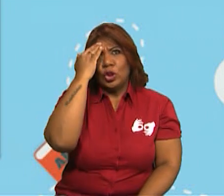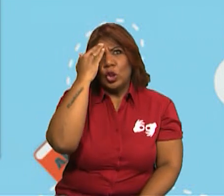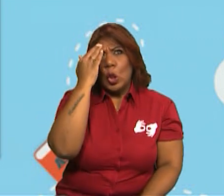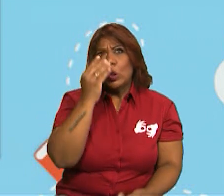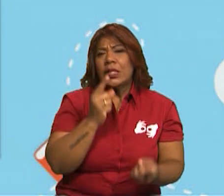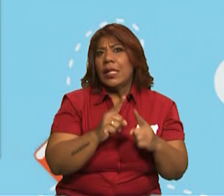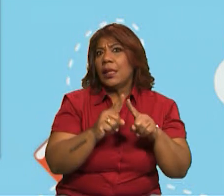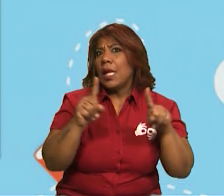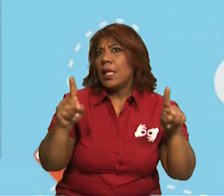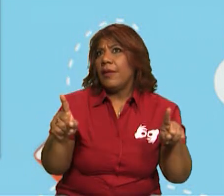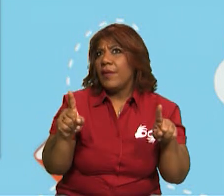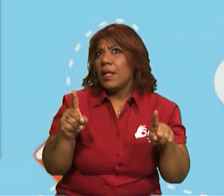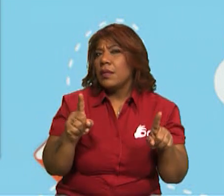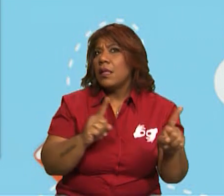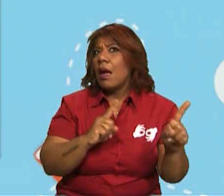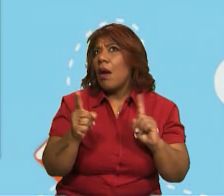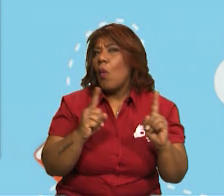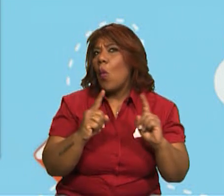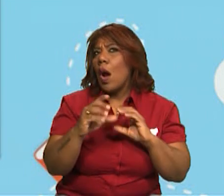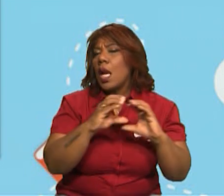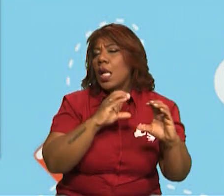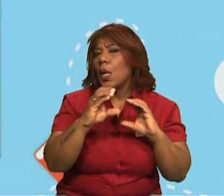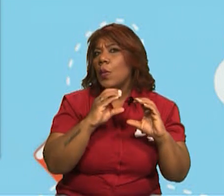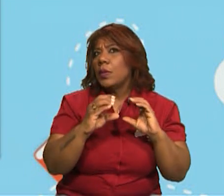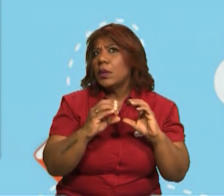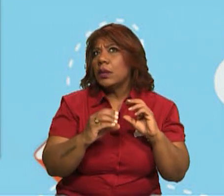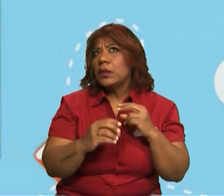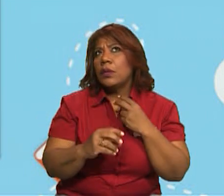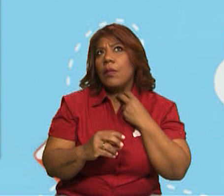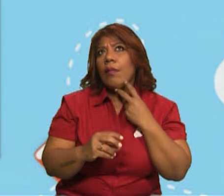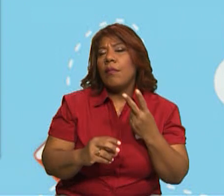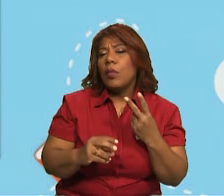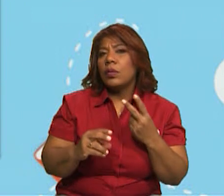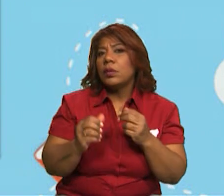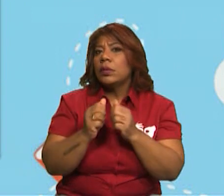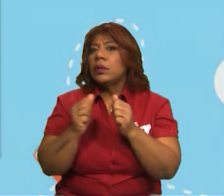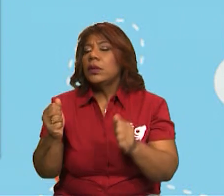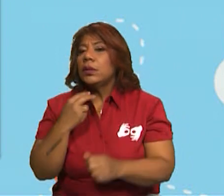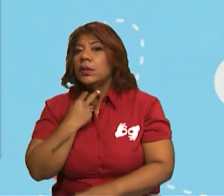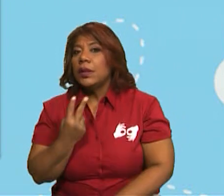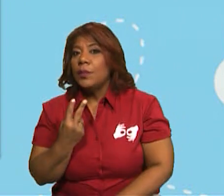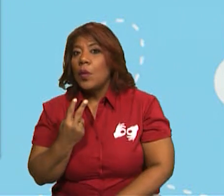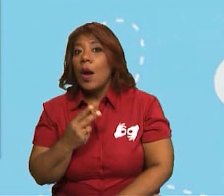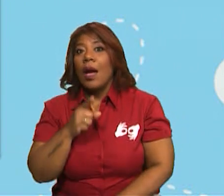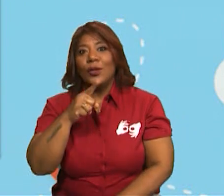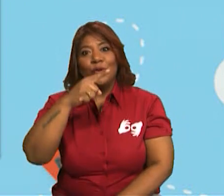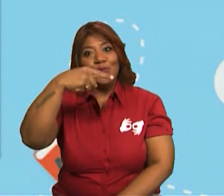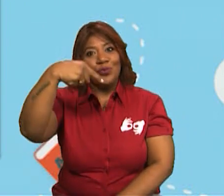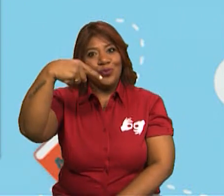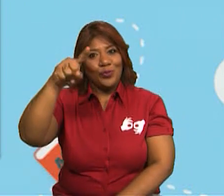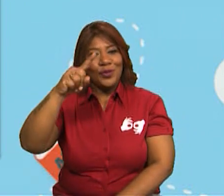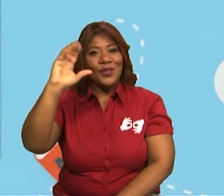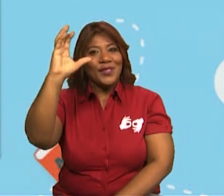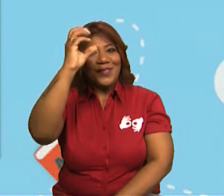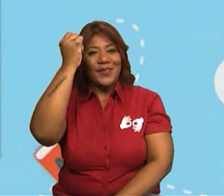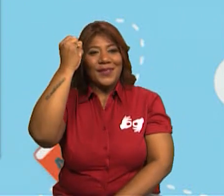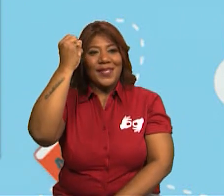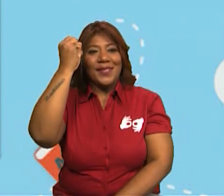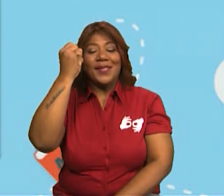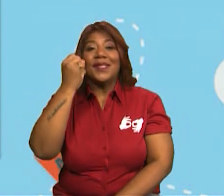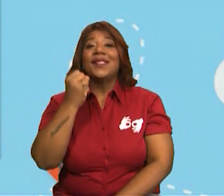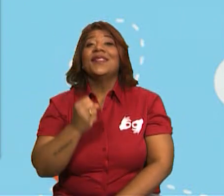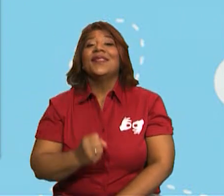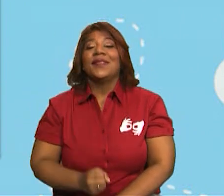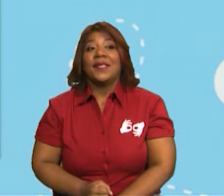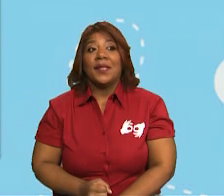comunicación verbal y no verbal. Voy a ser sincera, ¿lo distingo? Sí, muy bien, entonces lo he logrado. También hay un término